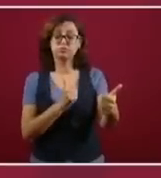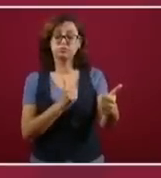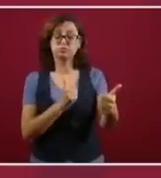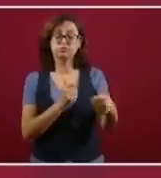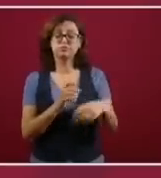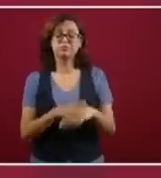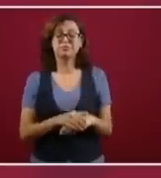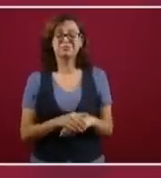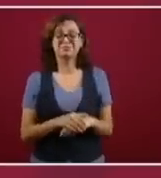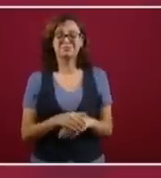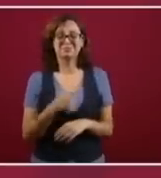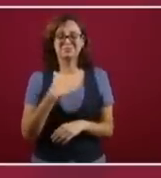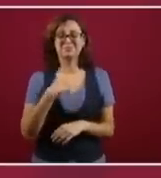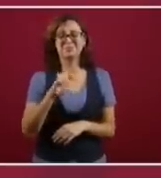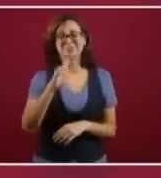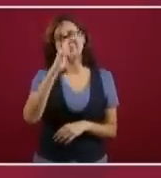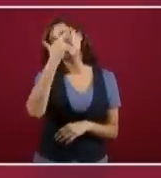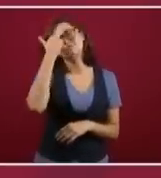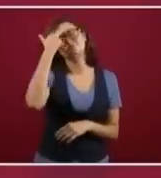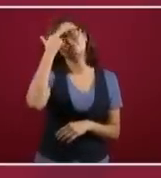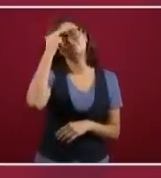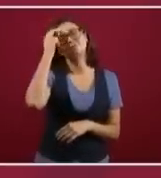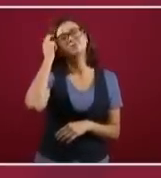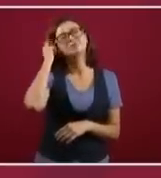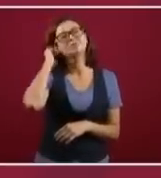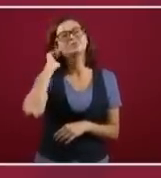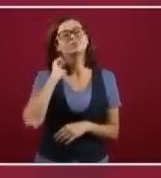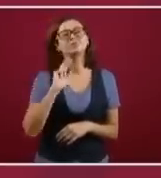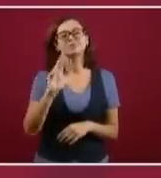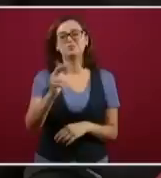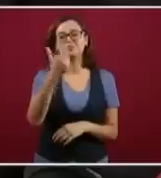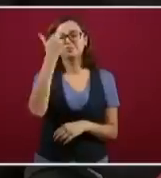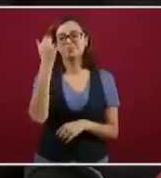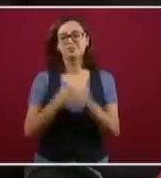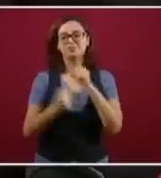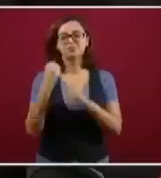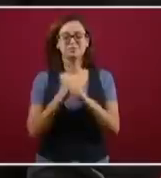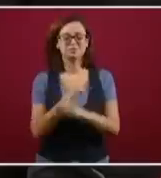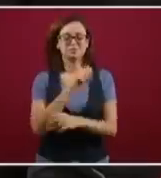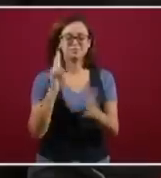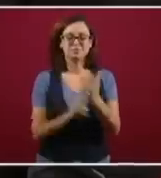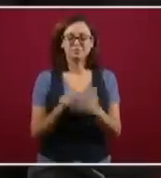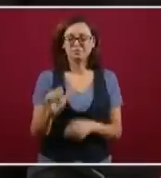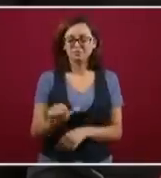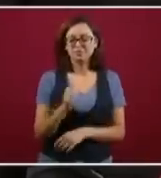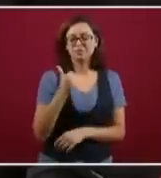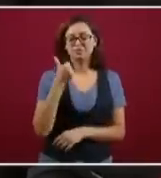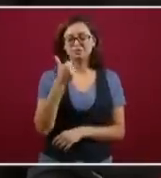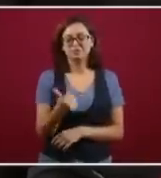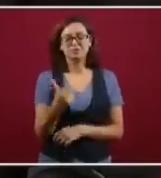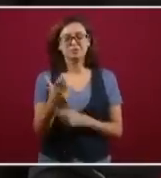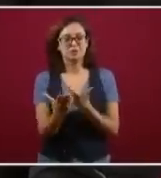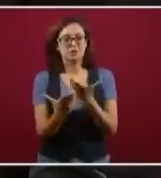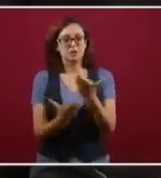Yo recuerdo que cuando estábamos en la elección del 2006 hubo una propuesta,